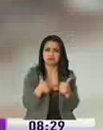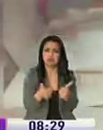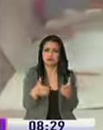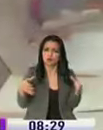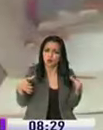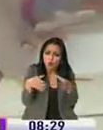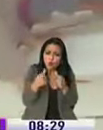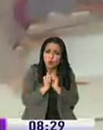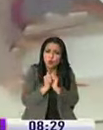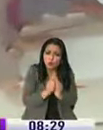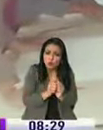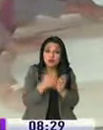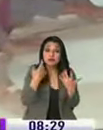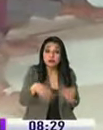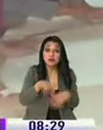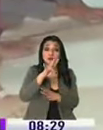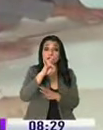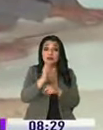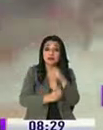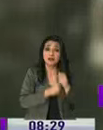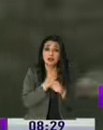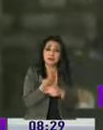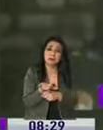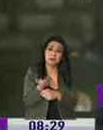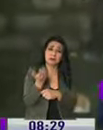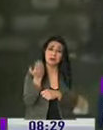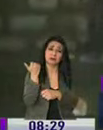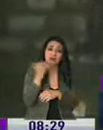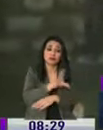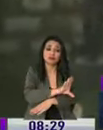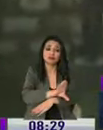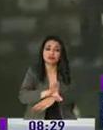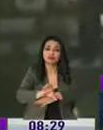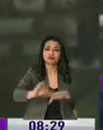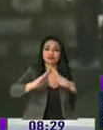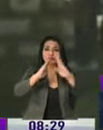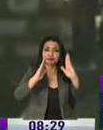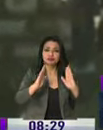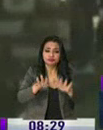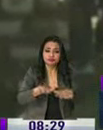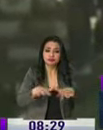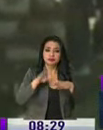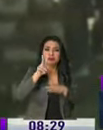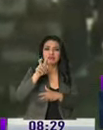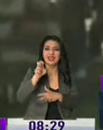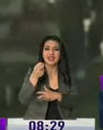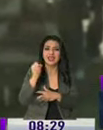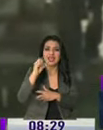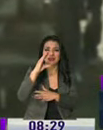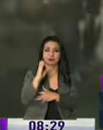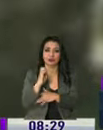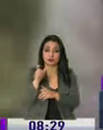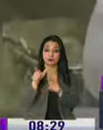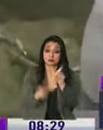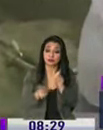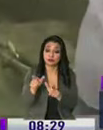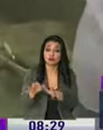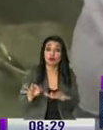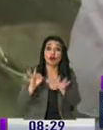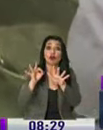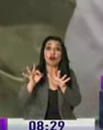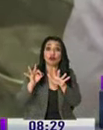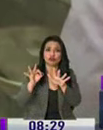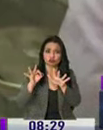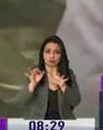hace más de 70 años fue la Hacienda Velasco, que después pasó a manos de 8 huasipungueros, quien de a